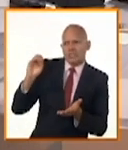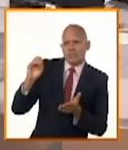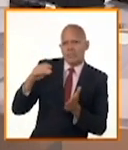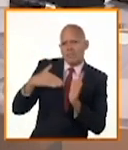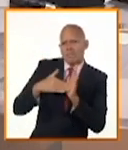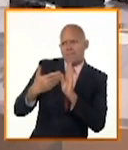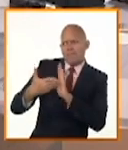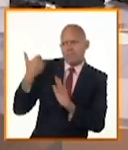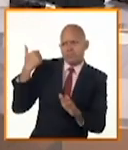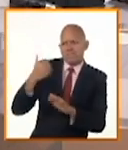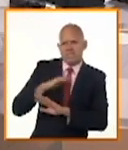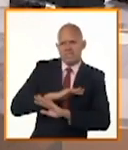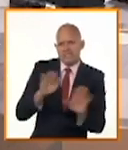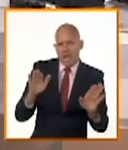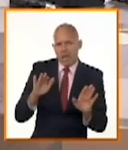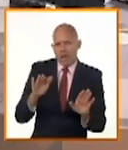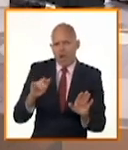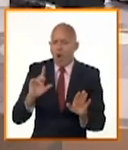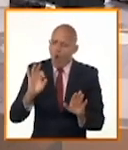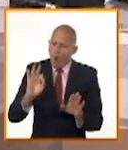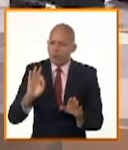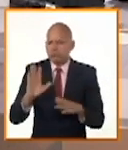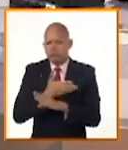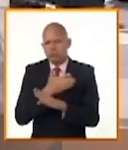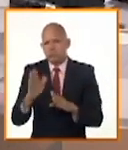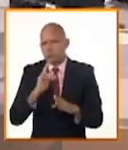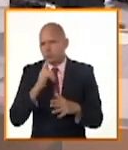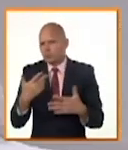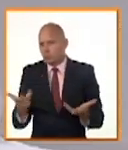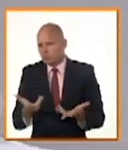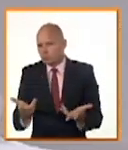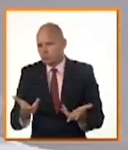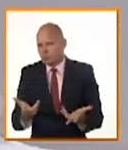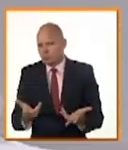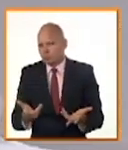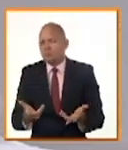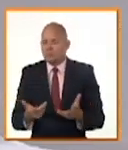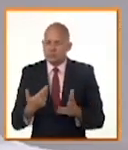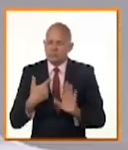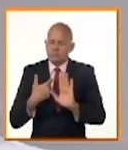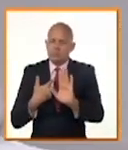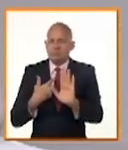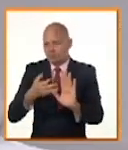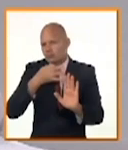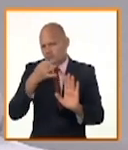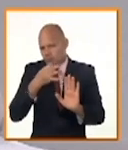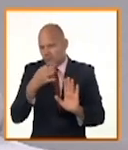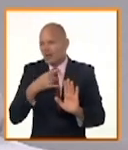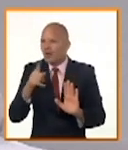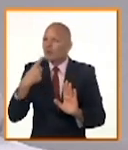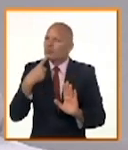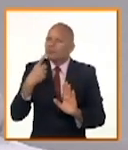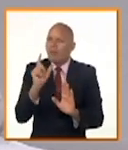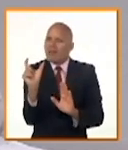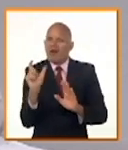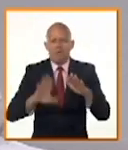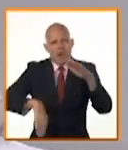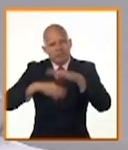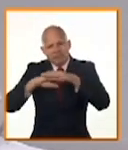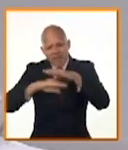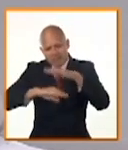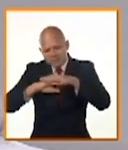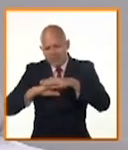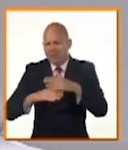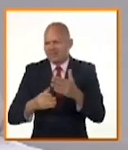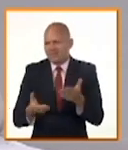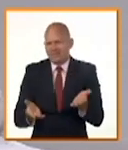o son dos cosas diferentes más que el límite y me disculpan No porque si tenemos que empezar a diferenciarlo hay veces que hemos tratado de